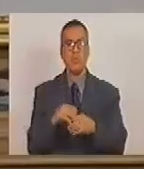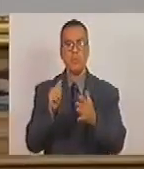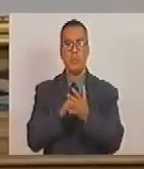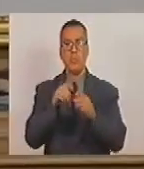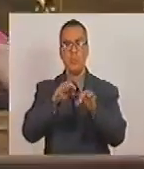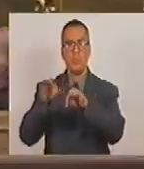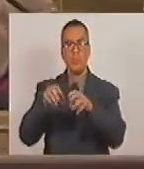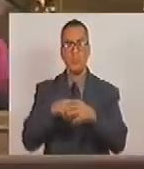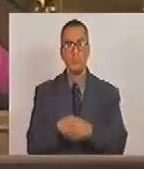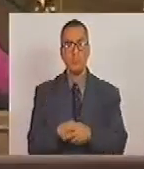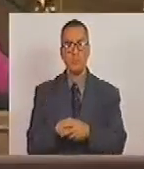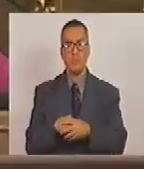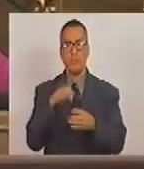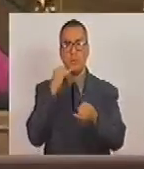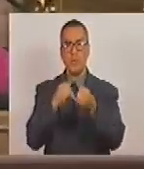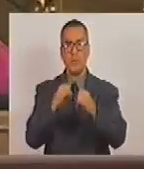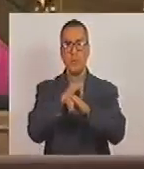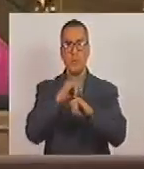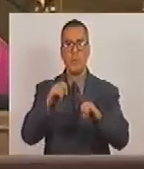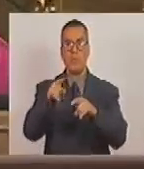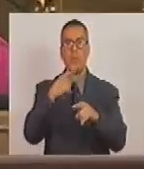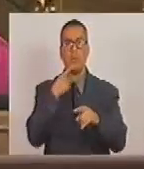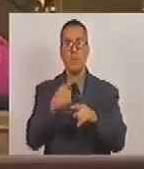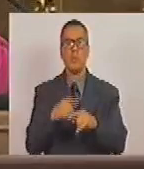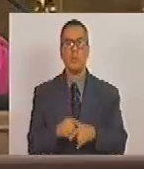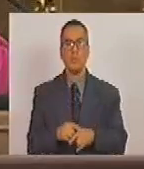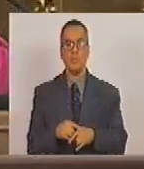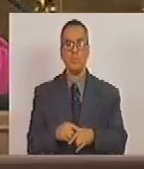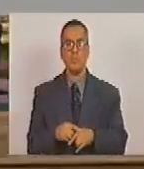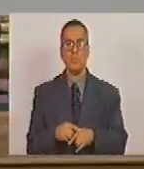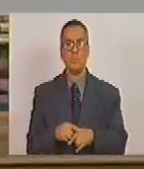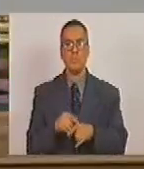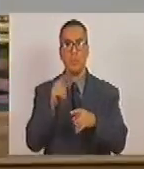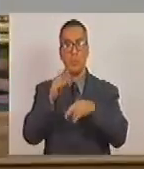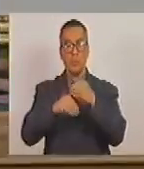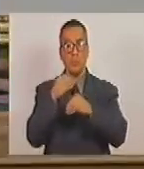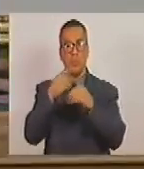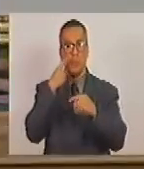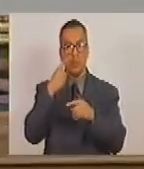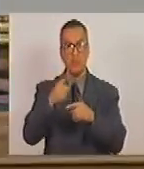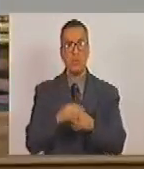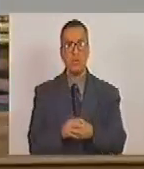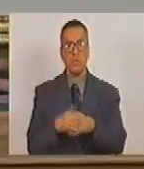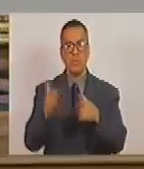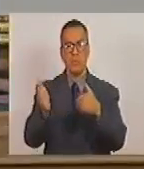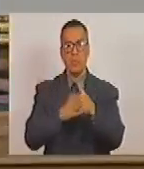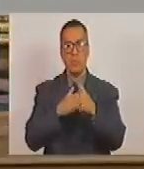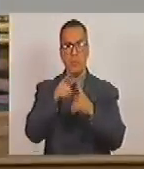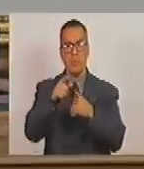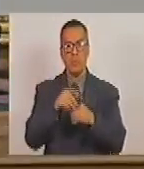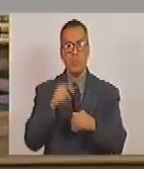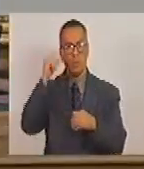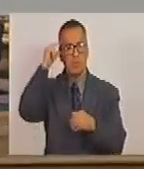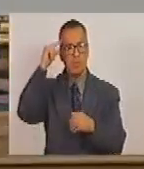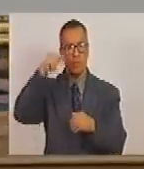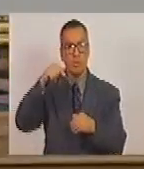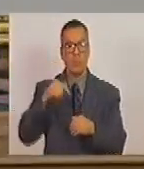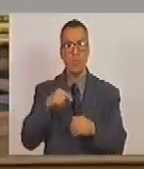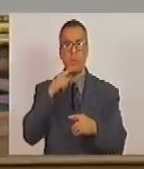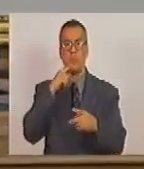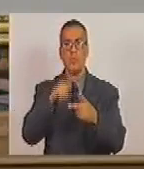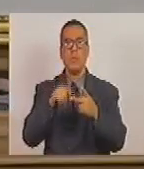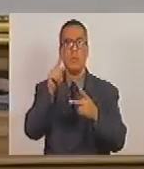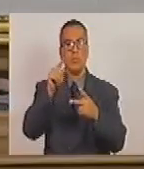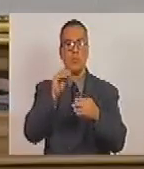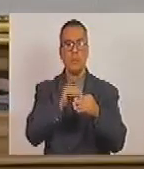ciudadana secretaria. Agotada la agenda del día, ciudadano presidente. En consecuencia, se cierra la sesión. Quedan